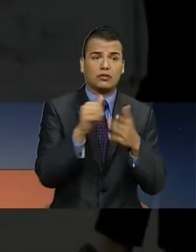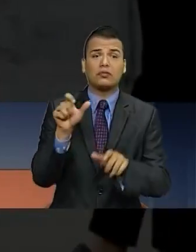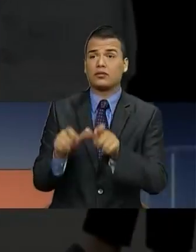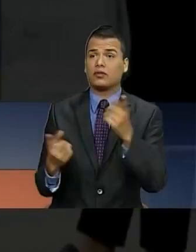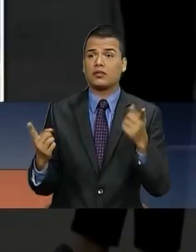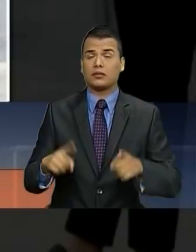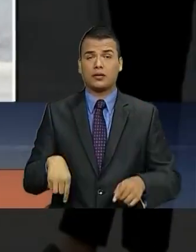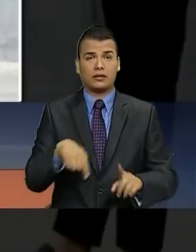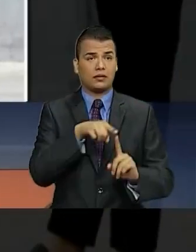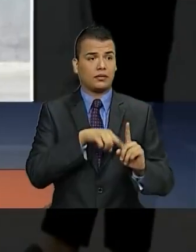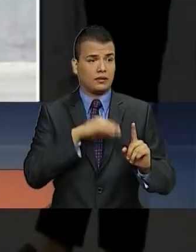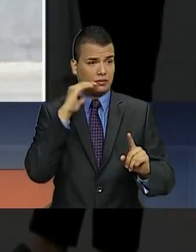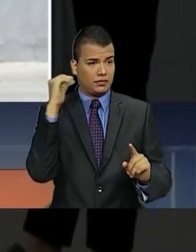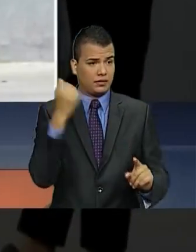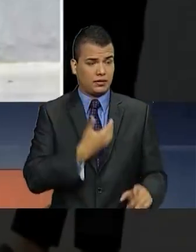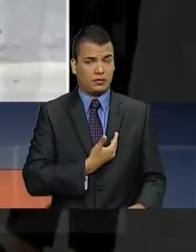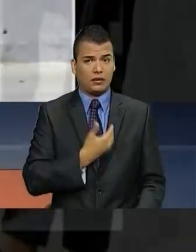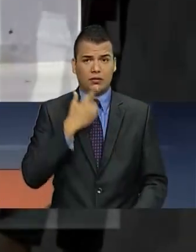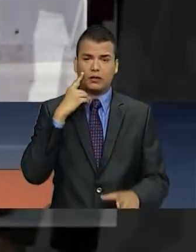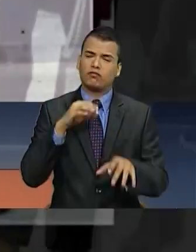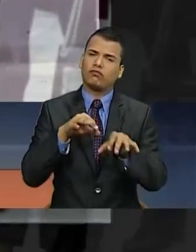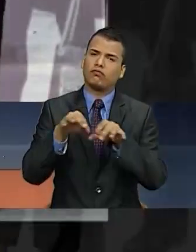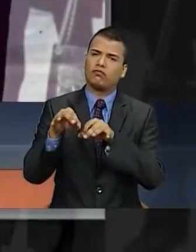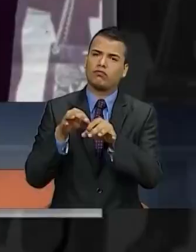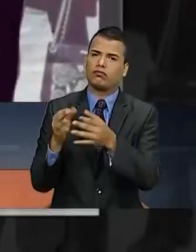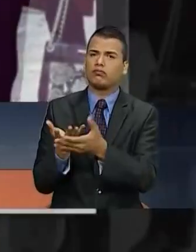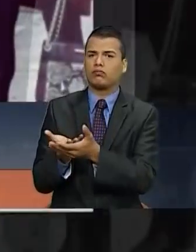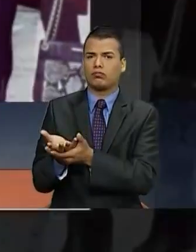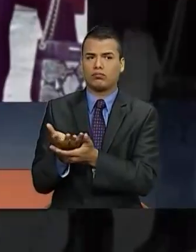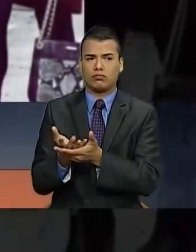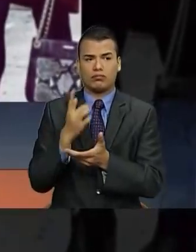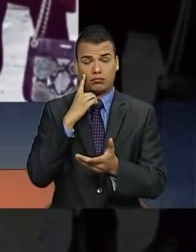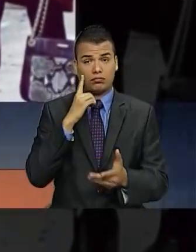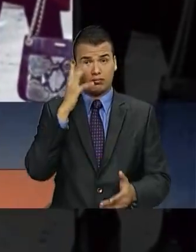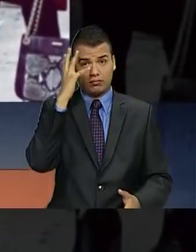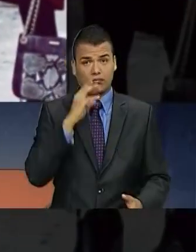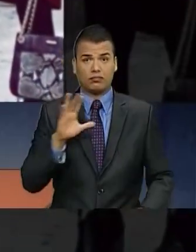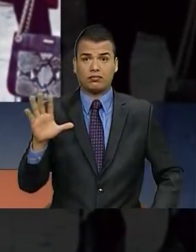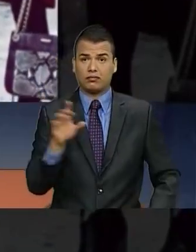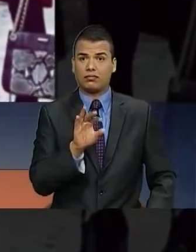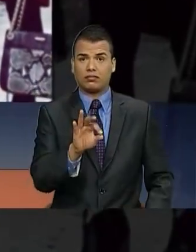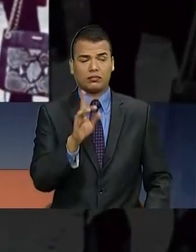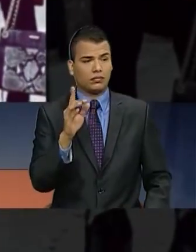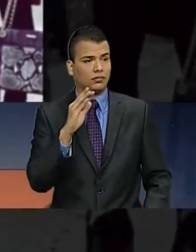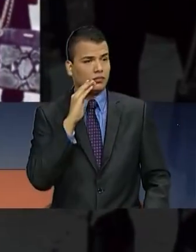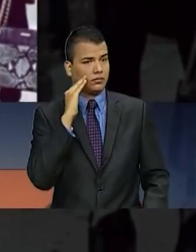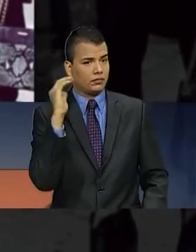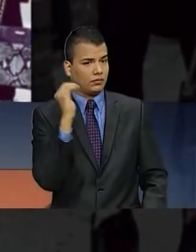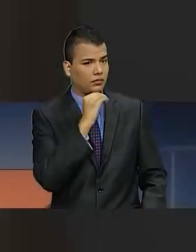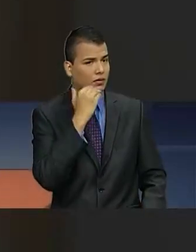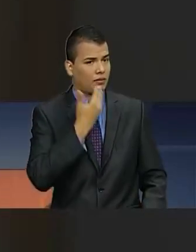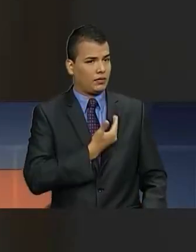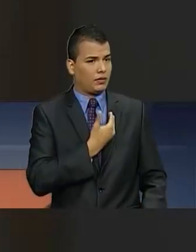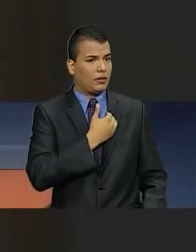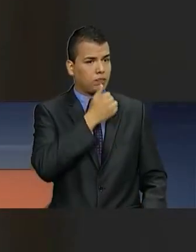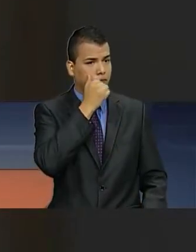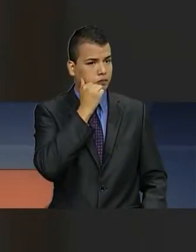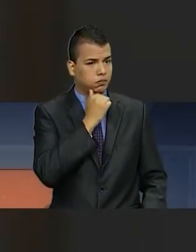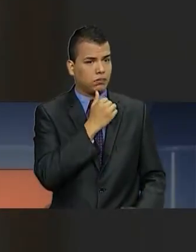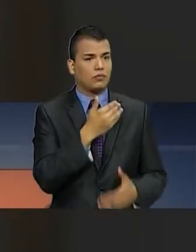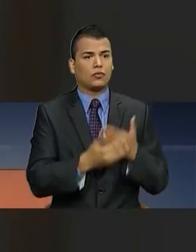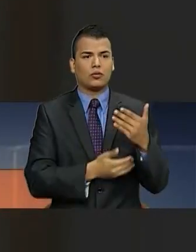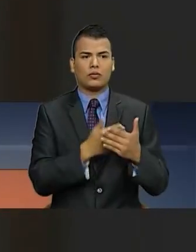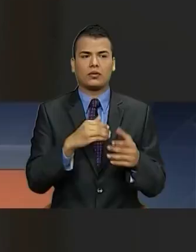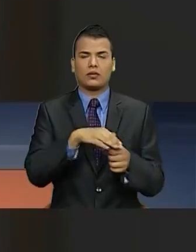las madres, Linda nos da algunos consejos para siempre vernos hermosas. La maternidad definitivamente pues han cambiado las cosas, ya no